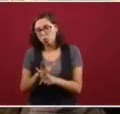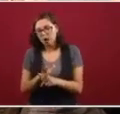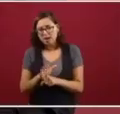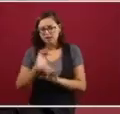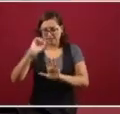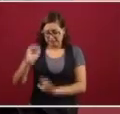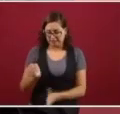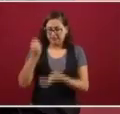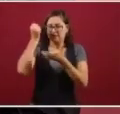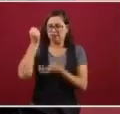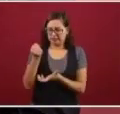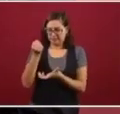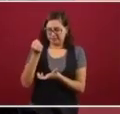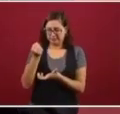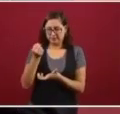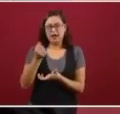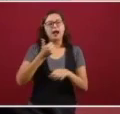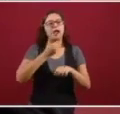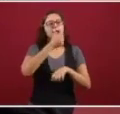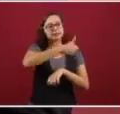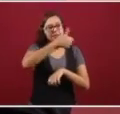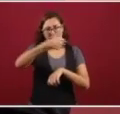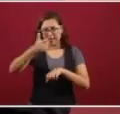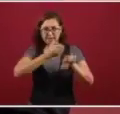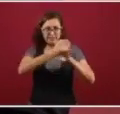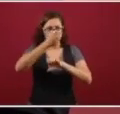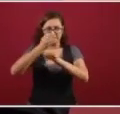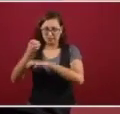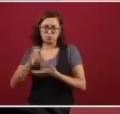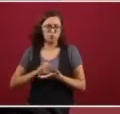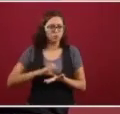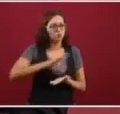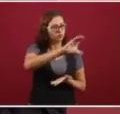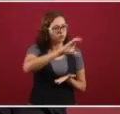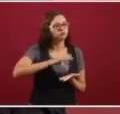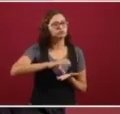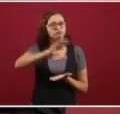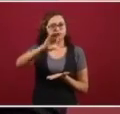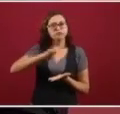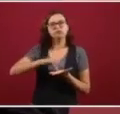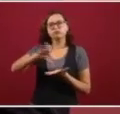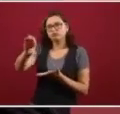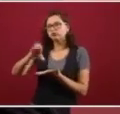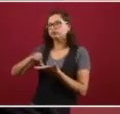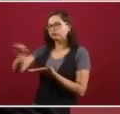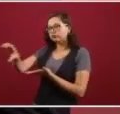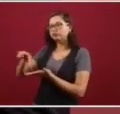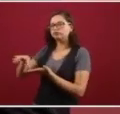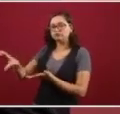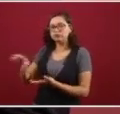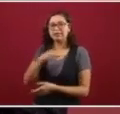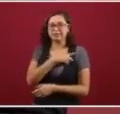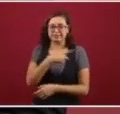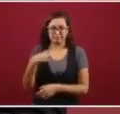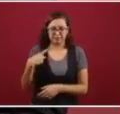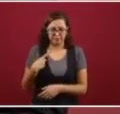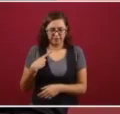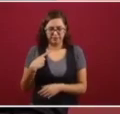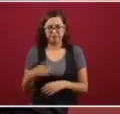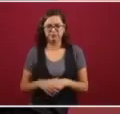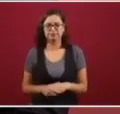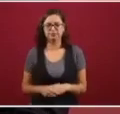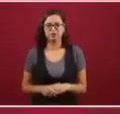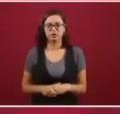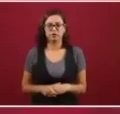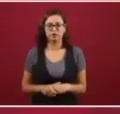devolución de esos impuestos a las entidades federativas. Son las